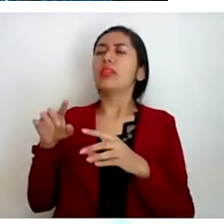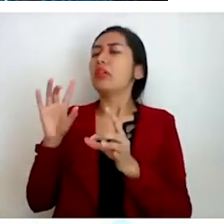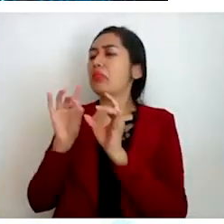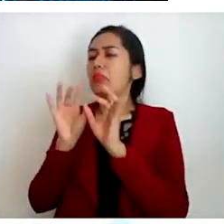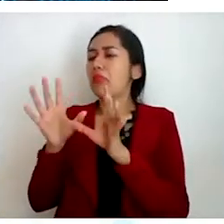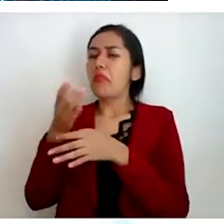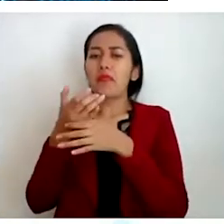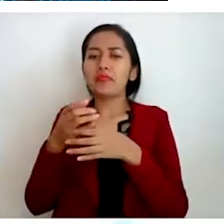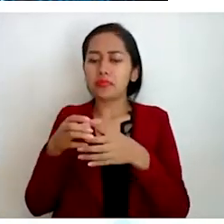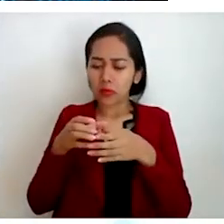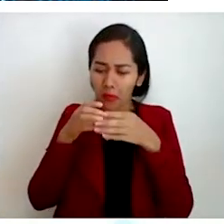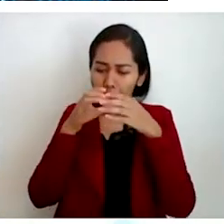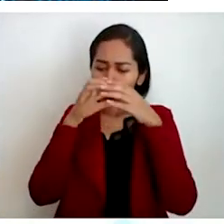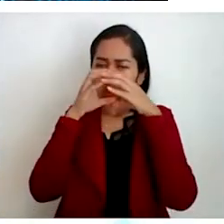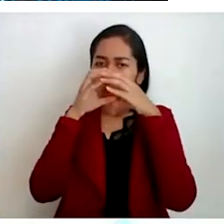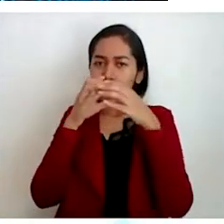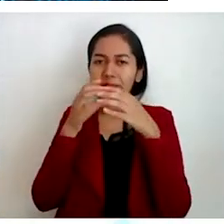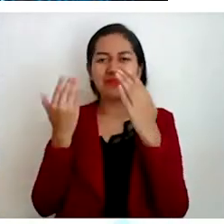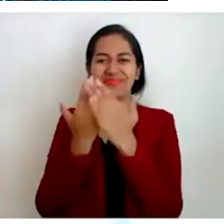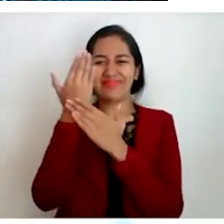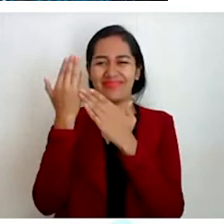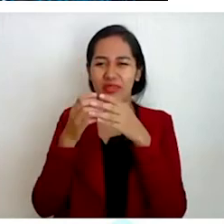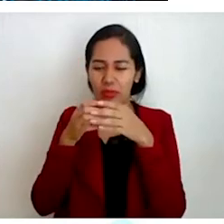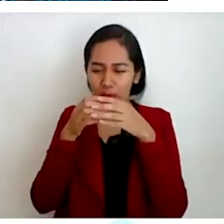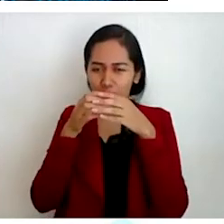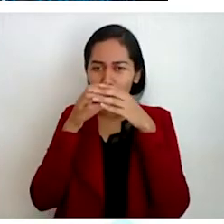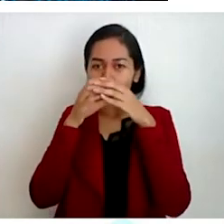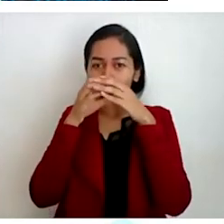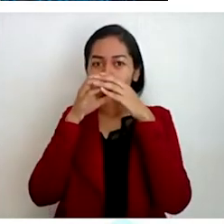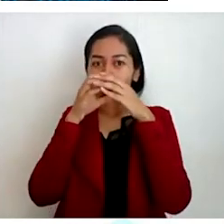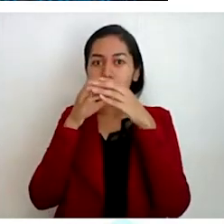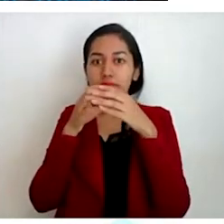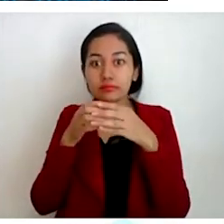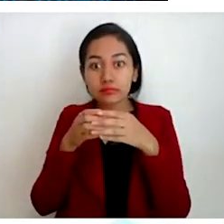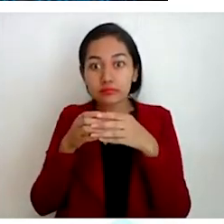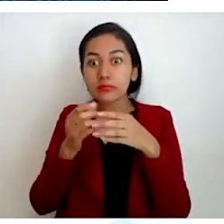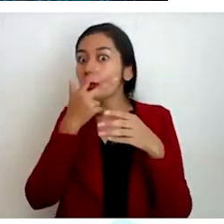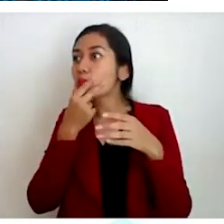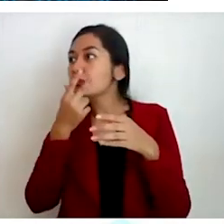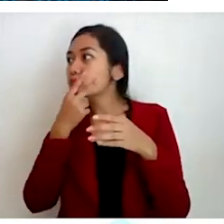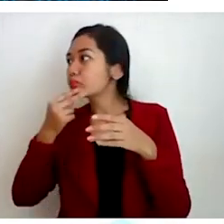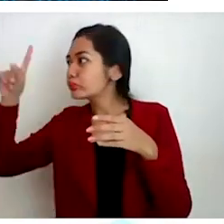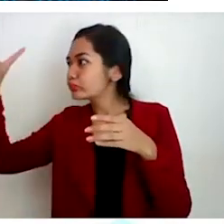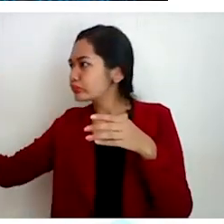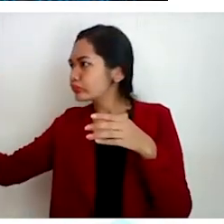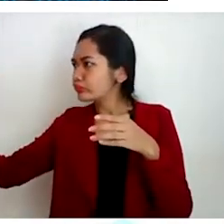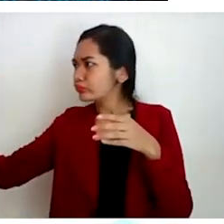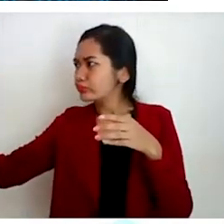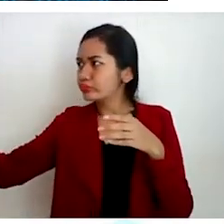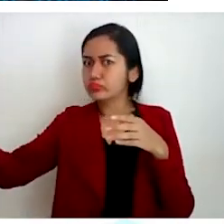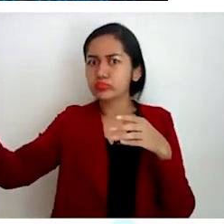primeras, cuando uno de los comensales sale del bar, ven cómo se le dispara a esta persona y